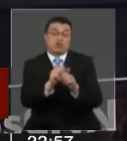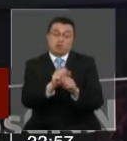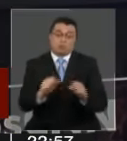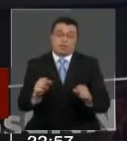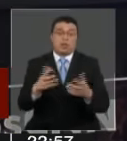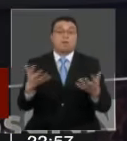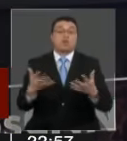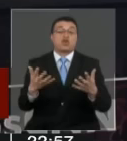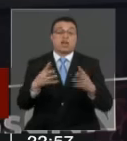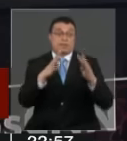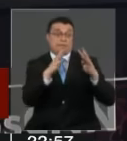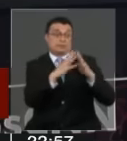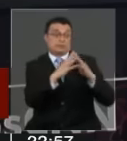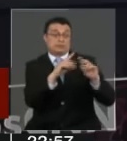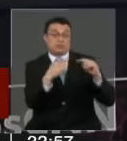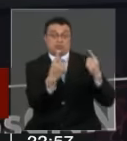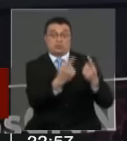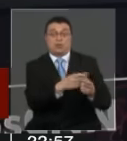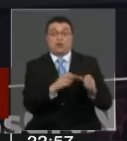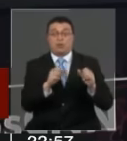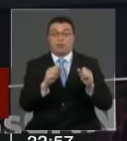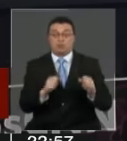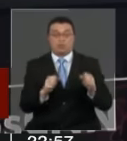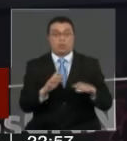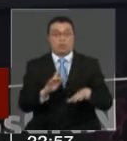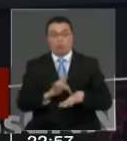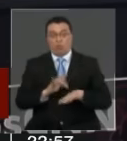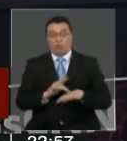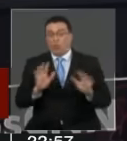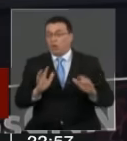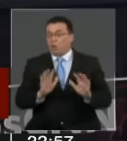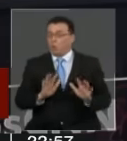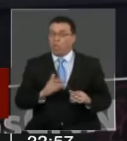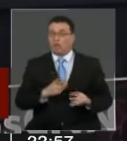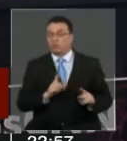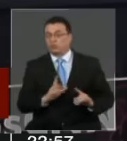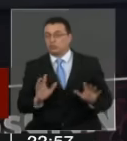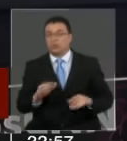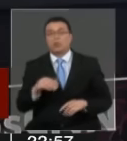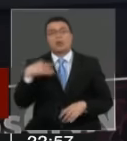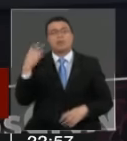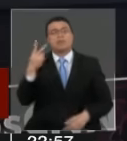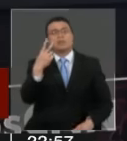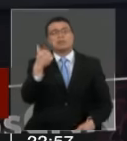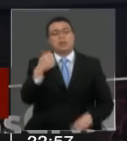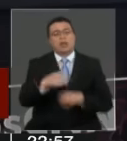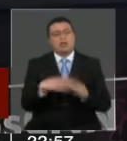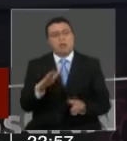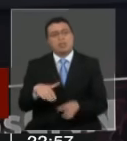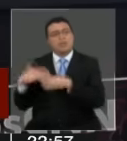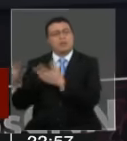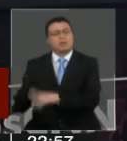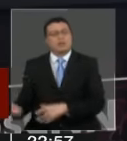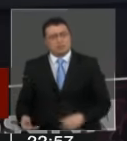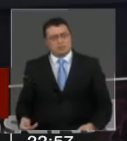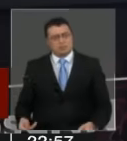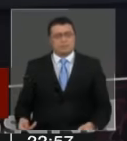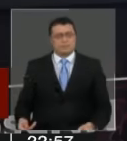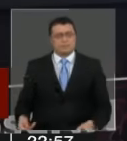las Fuerzas Armadas pueden encabritarse como lo hicieron. Pero 26 años después, ¿tiene